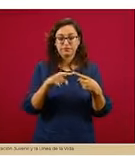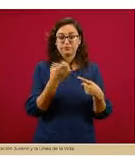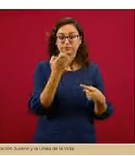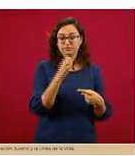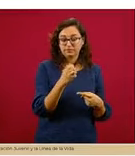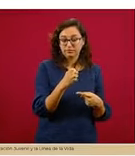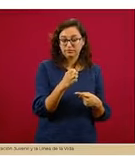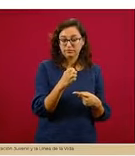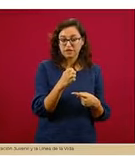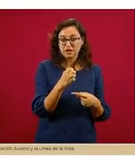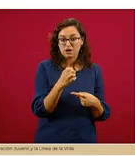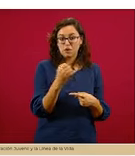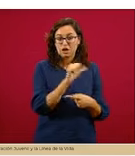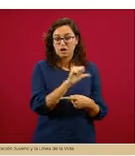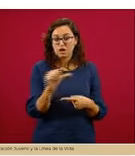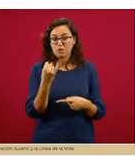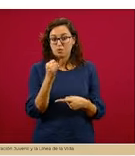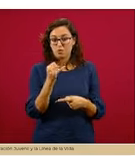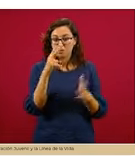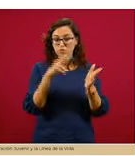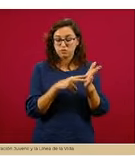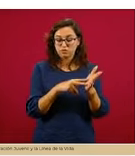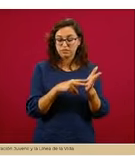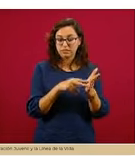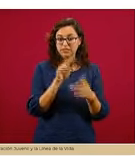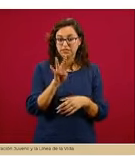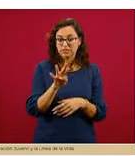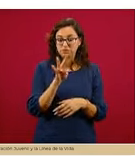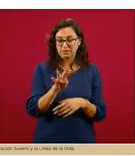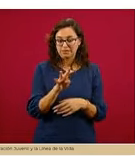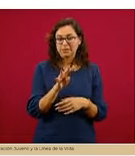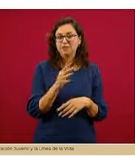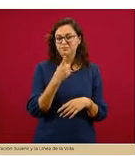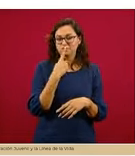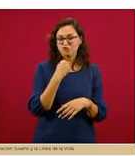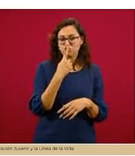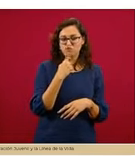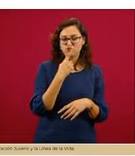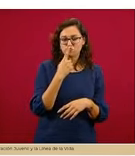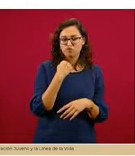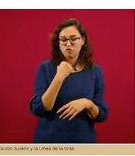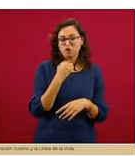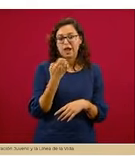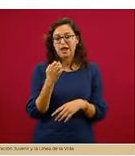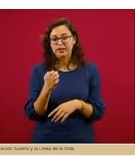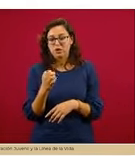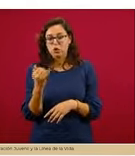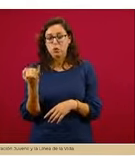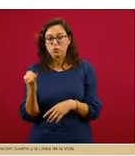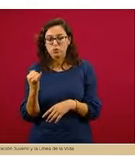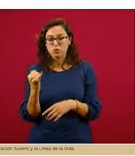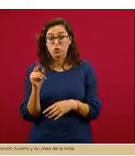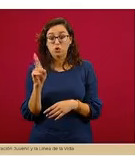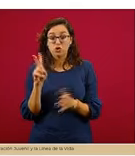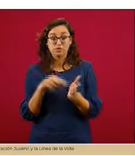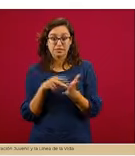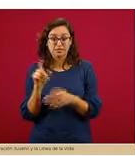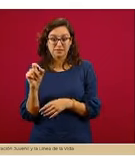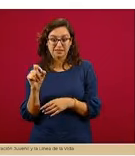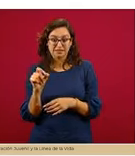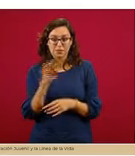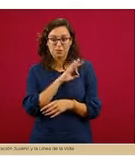enero-junio de 2019, que es la línea roja, y el periodo enero-junio 2020, y vemos cómo ha